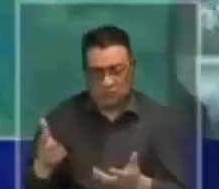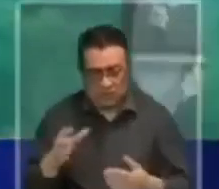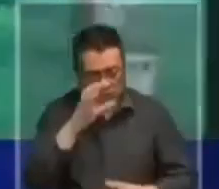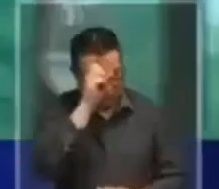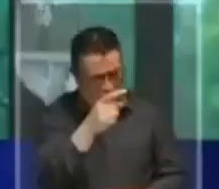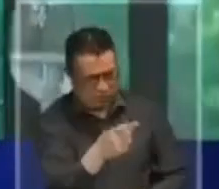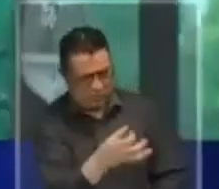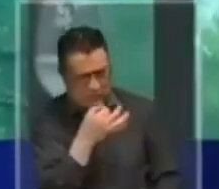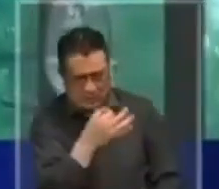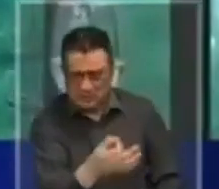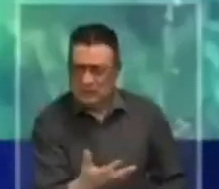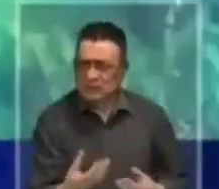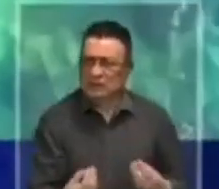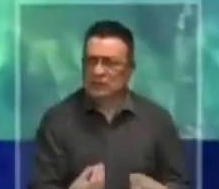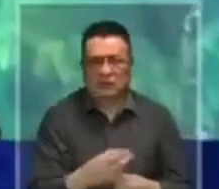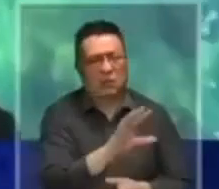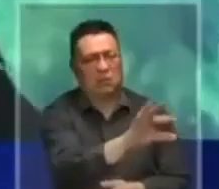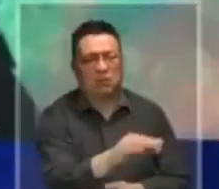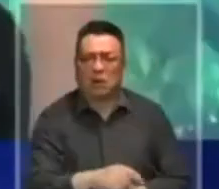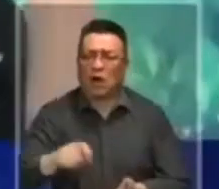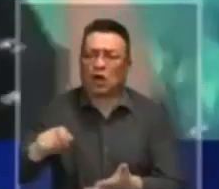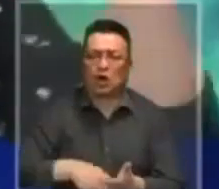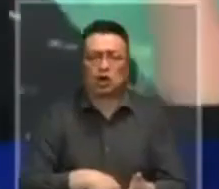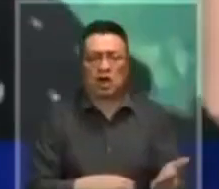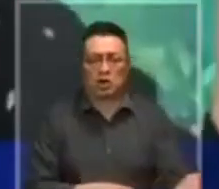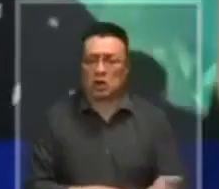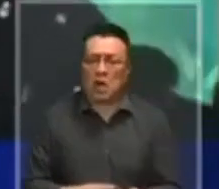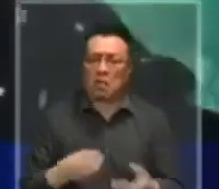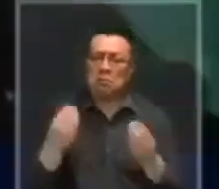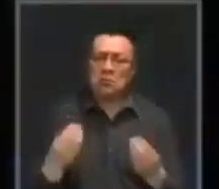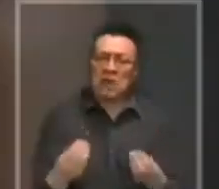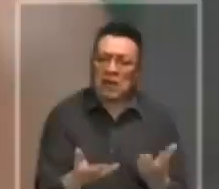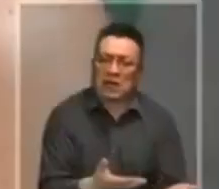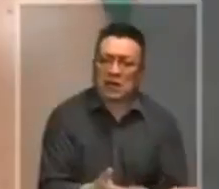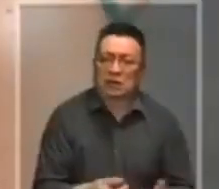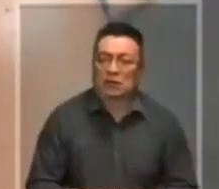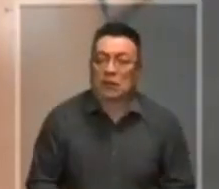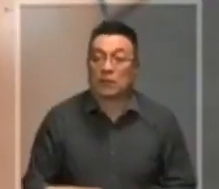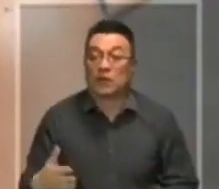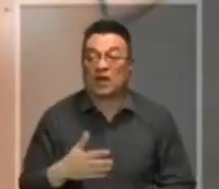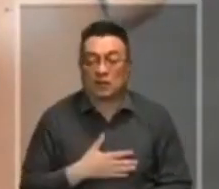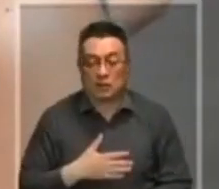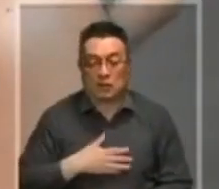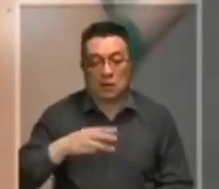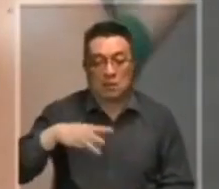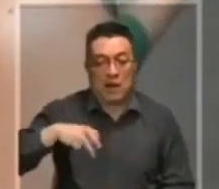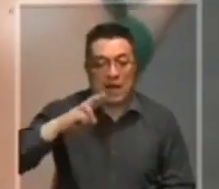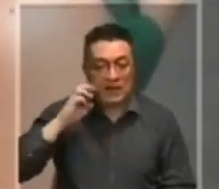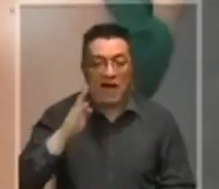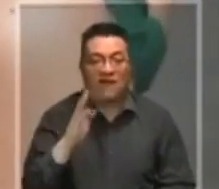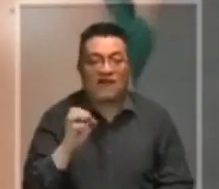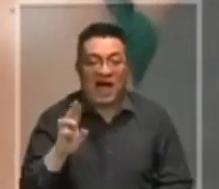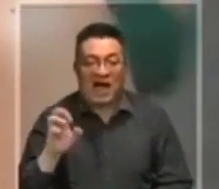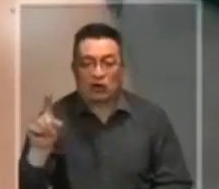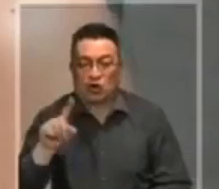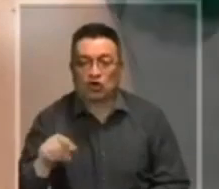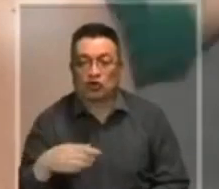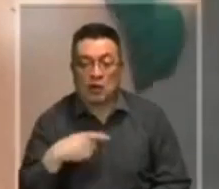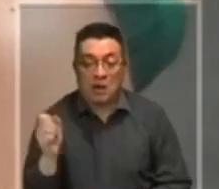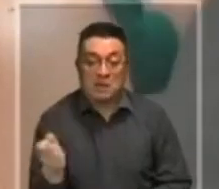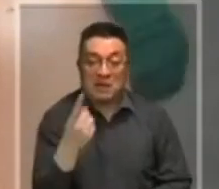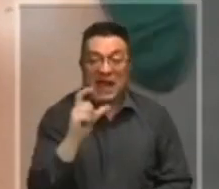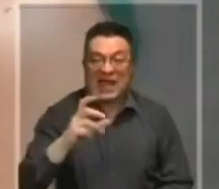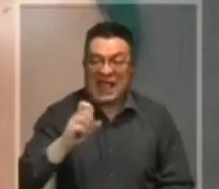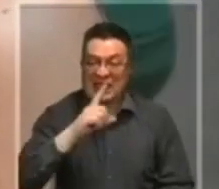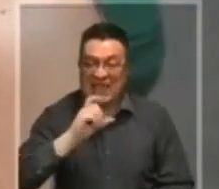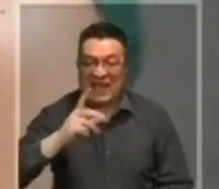luego que se revelara que fue contratada por esa entidad estatal. Yo soy María Barros, soy la primera gerenta general